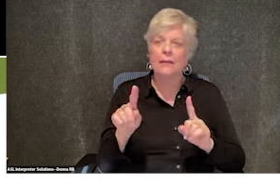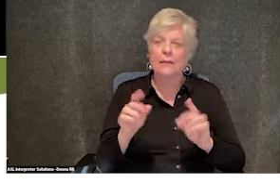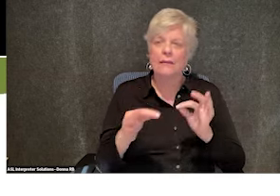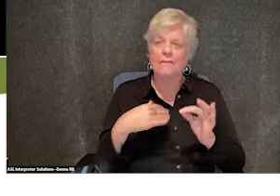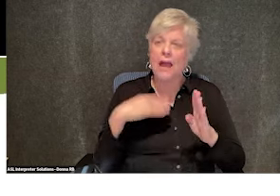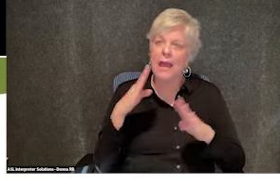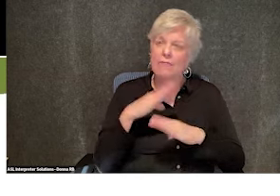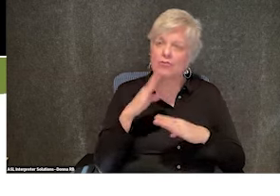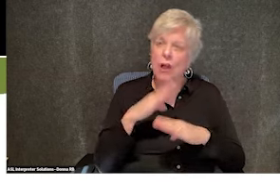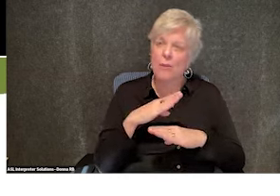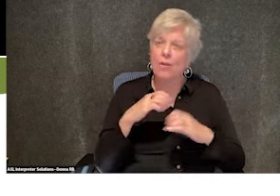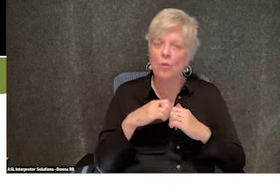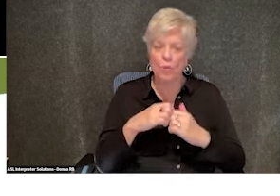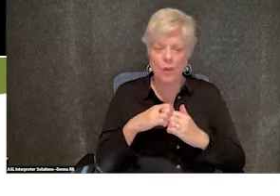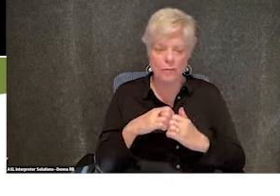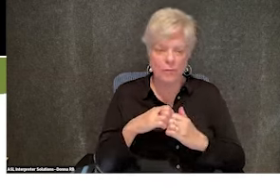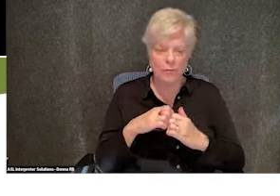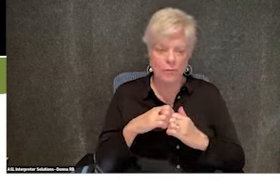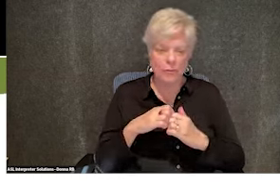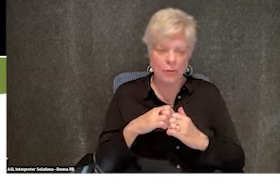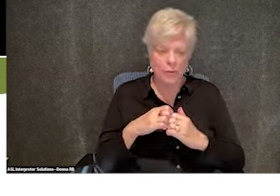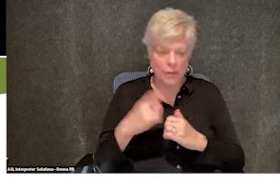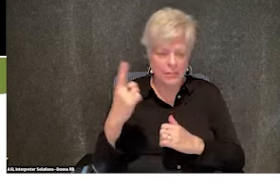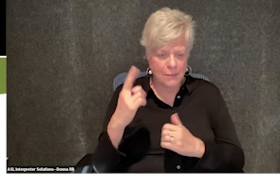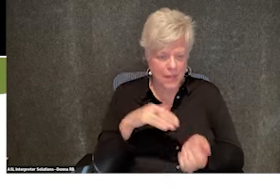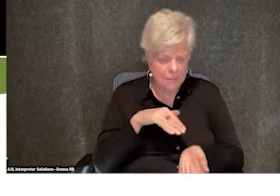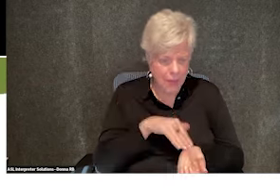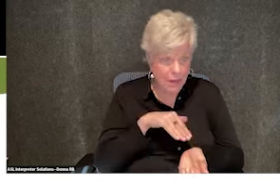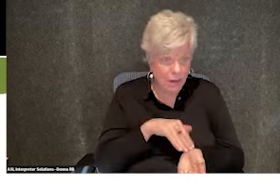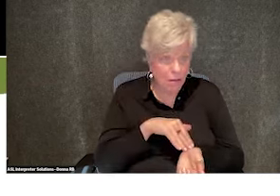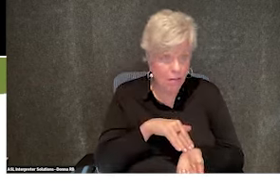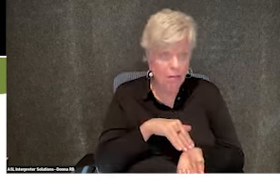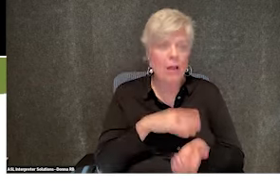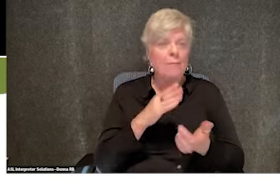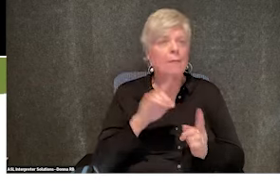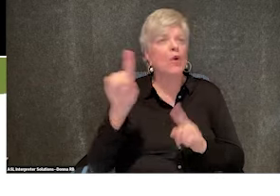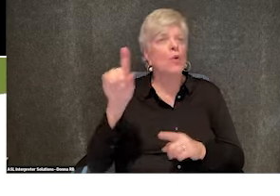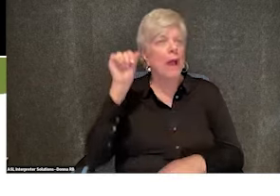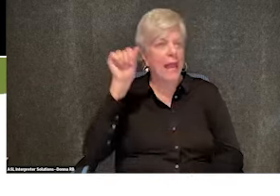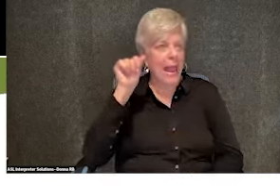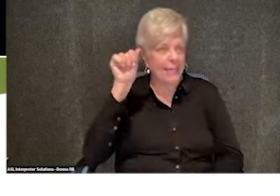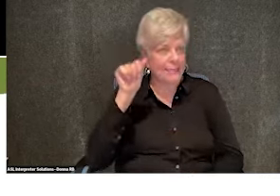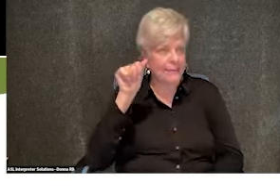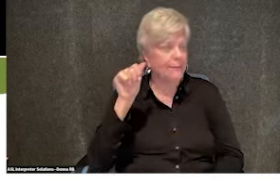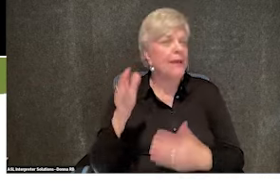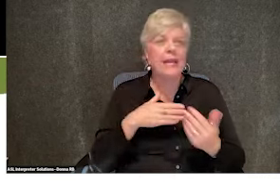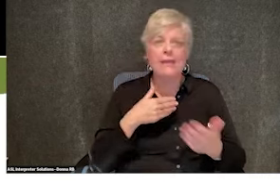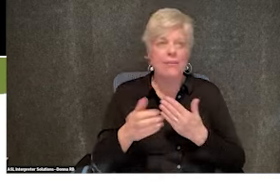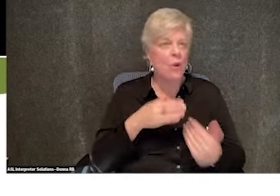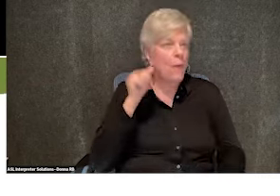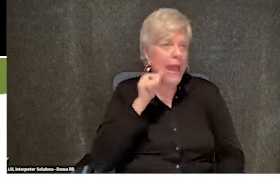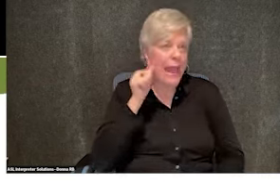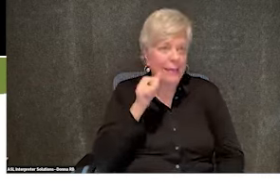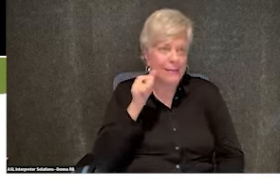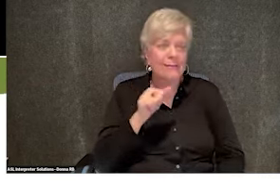sea, no es oficialmente mi apoyador, pero para conseguir más